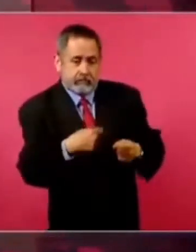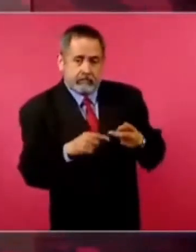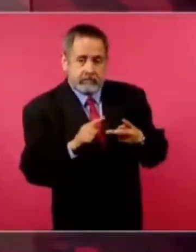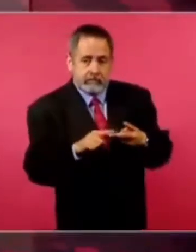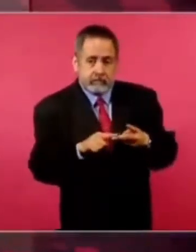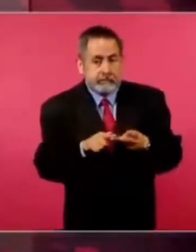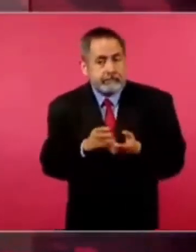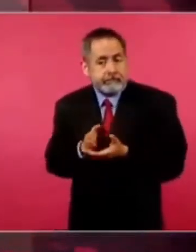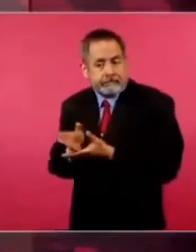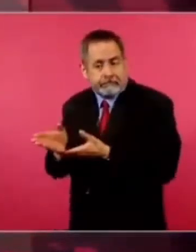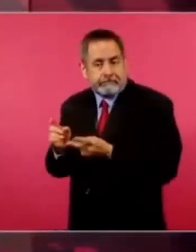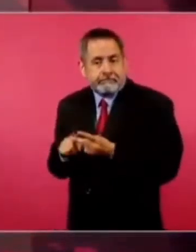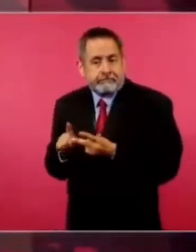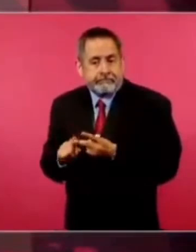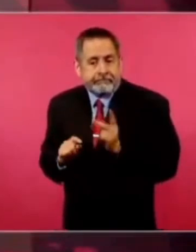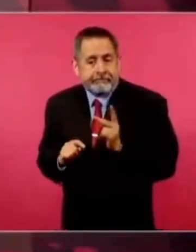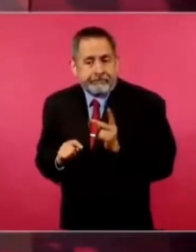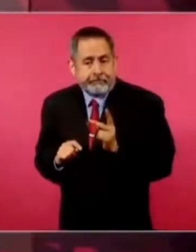entran